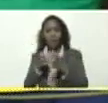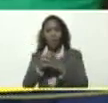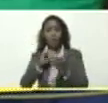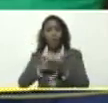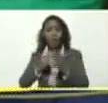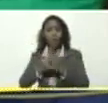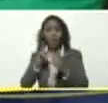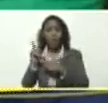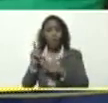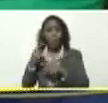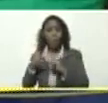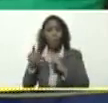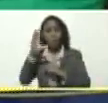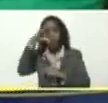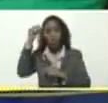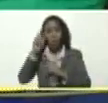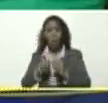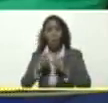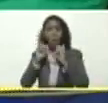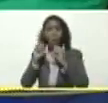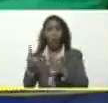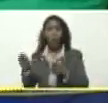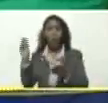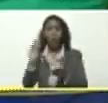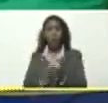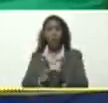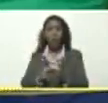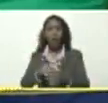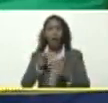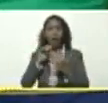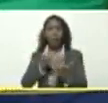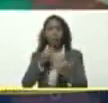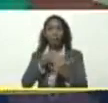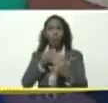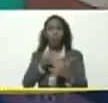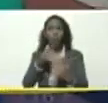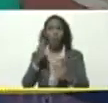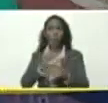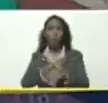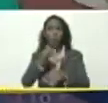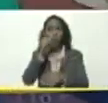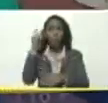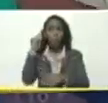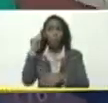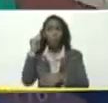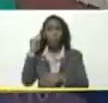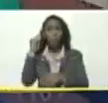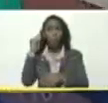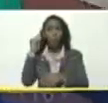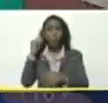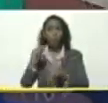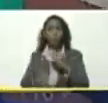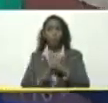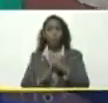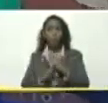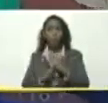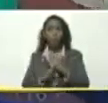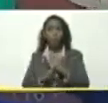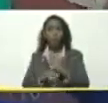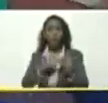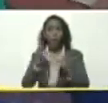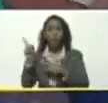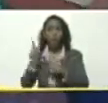significa eso, pero Dios le dio la oportunidad nuevamente de estar batallando, y los médicos y las médicas tuvieron pues ahí